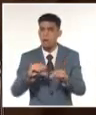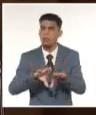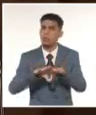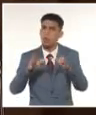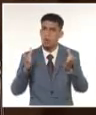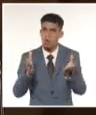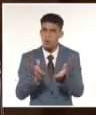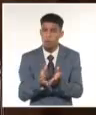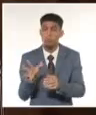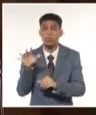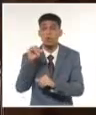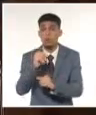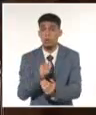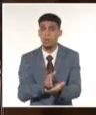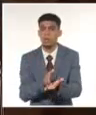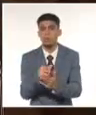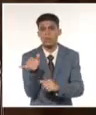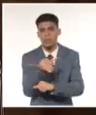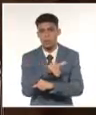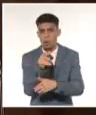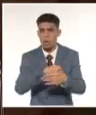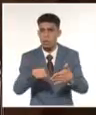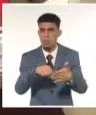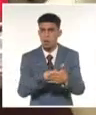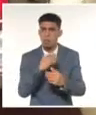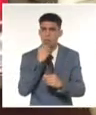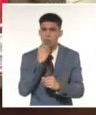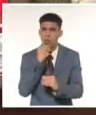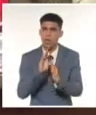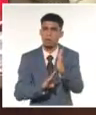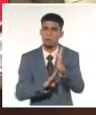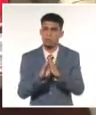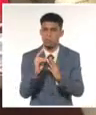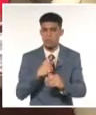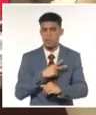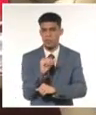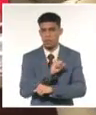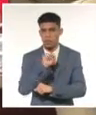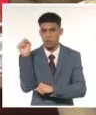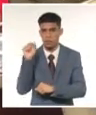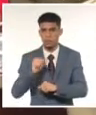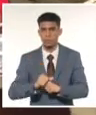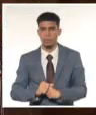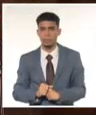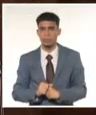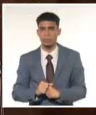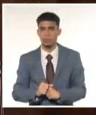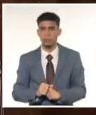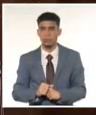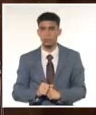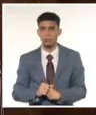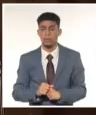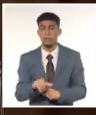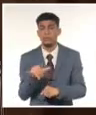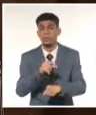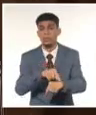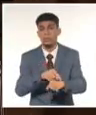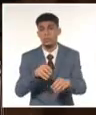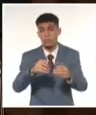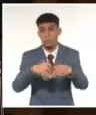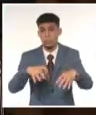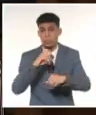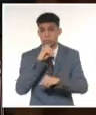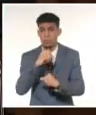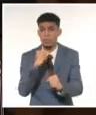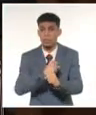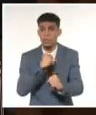requiere sistematizarse para avanzar y vencer. En estas circunstancias, como en las anteriores, el trabajo